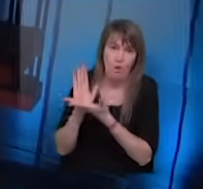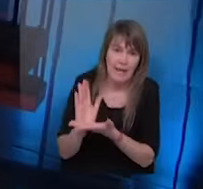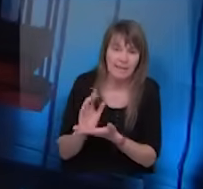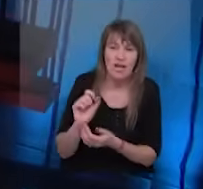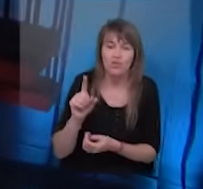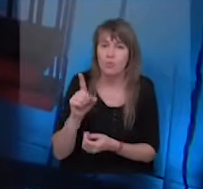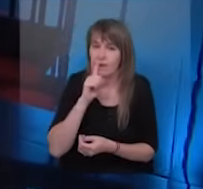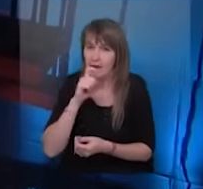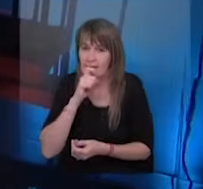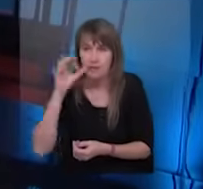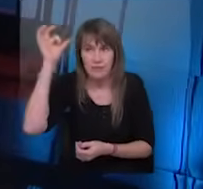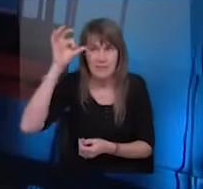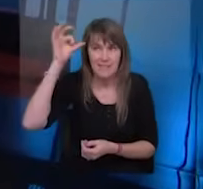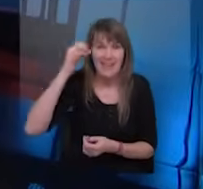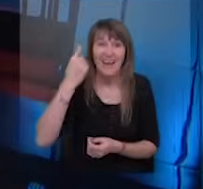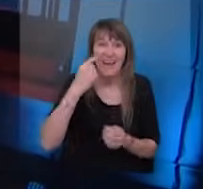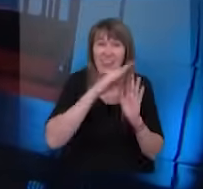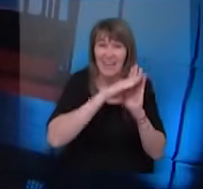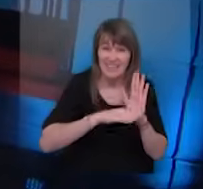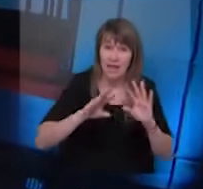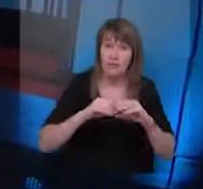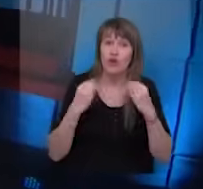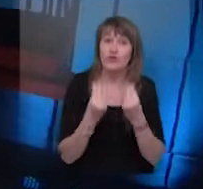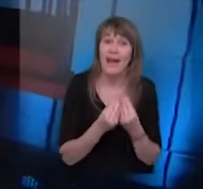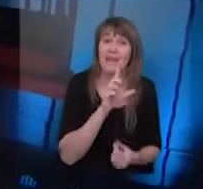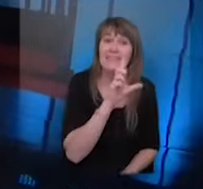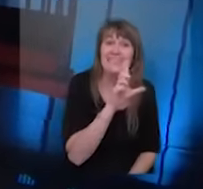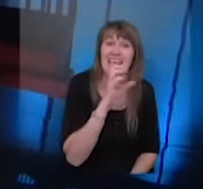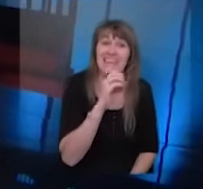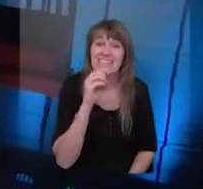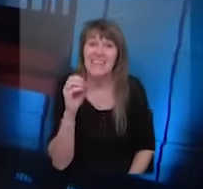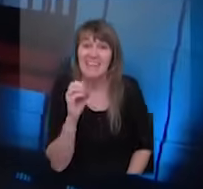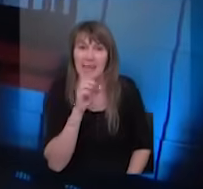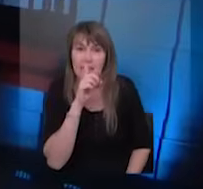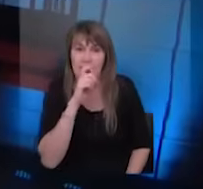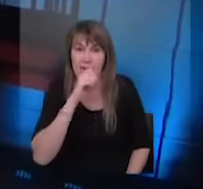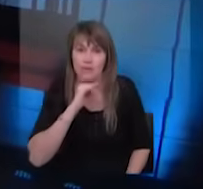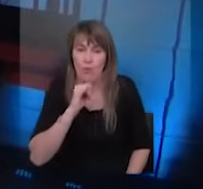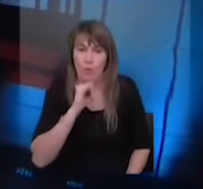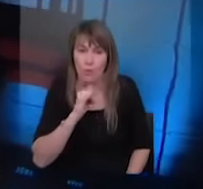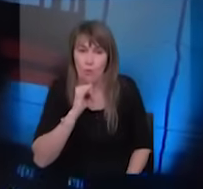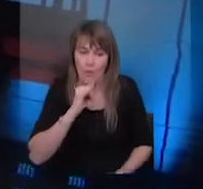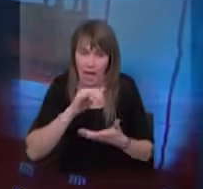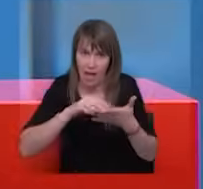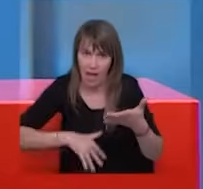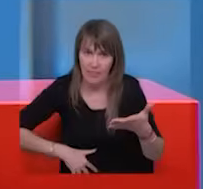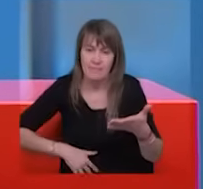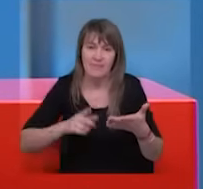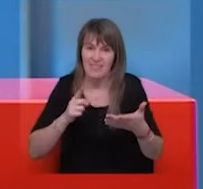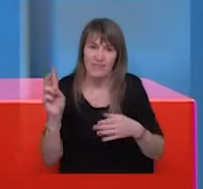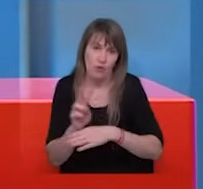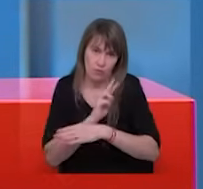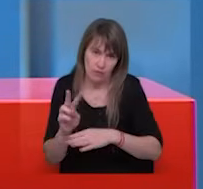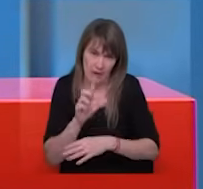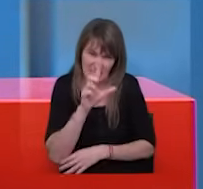su su declaración cada lista son como 700 declaraciones juradas es como un pequeño mercado que hay que que hay que regular que hay que controlar